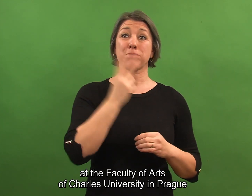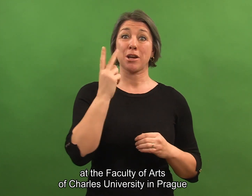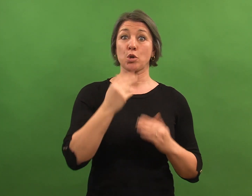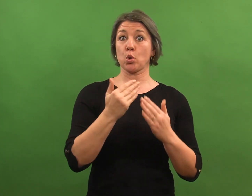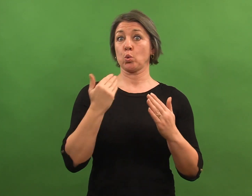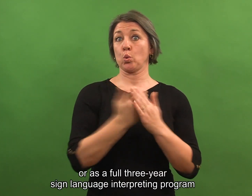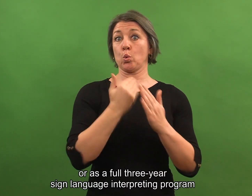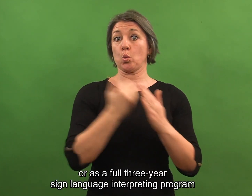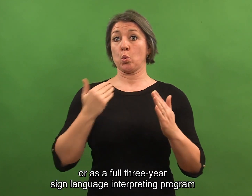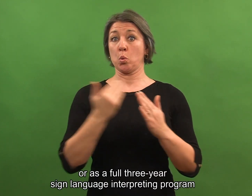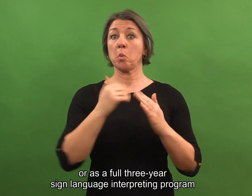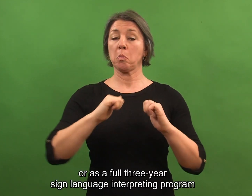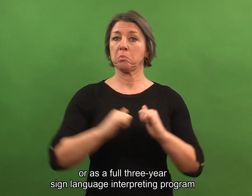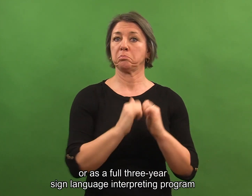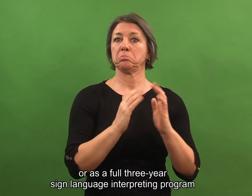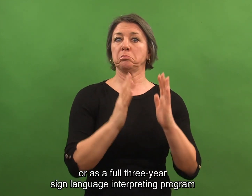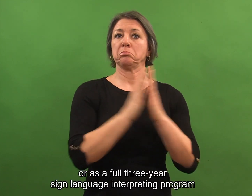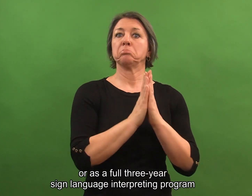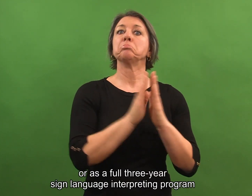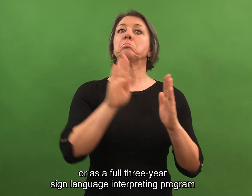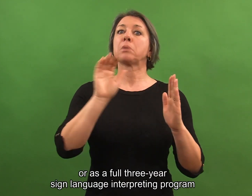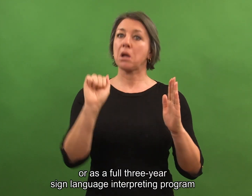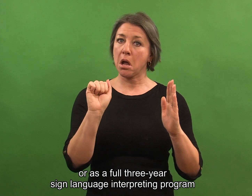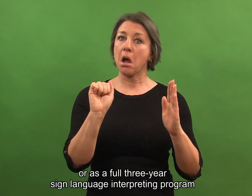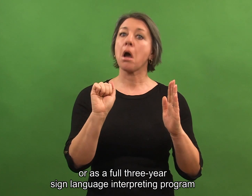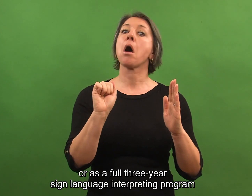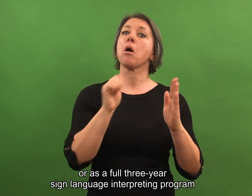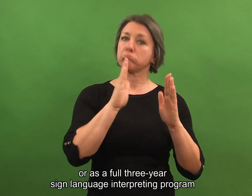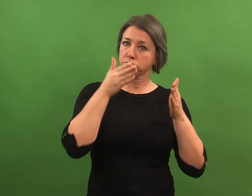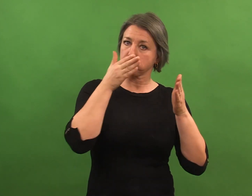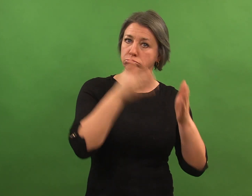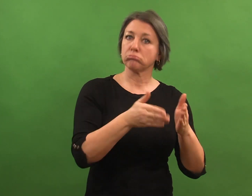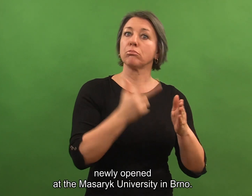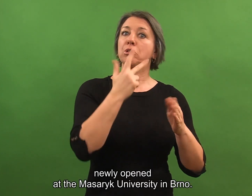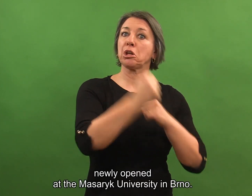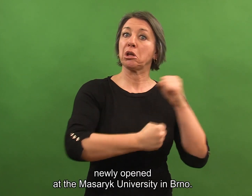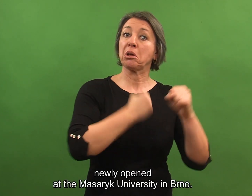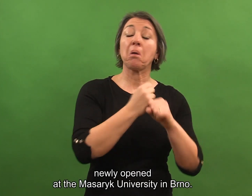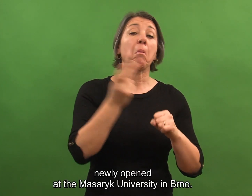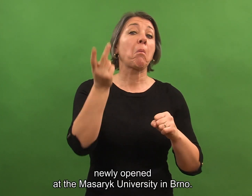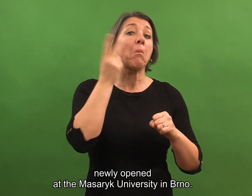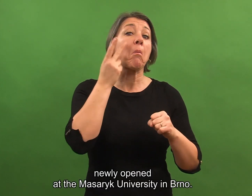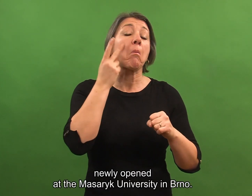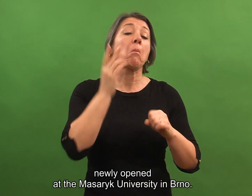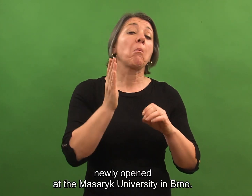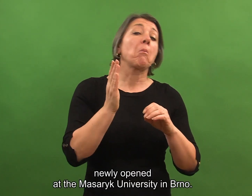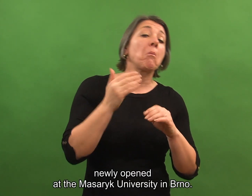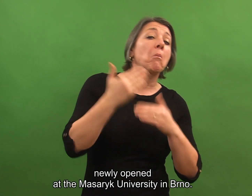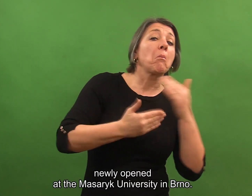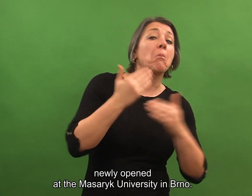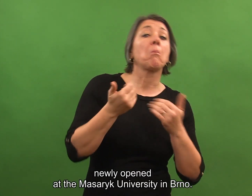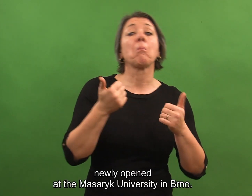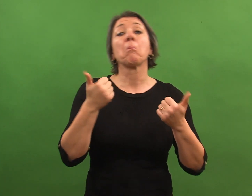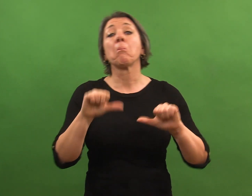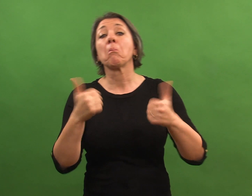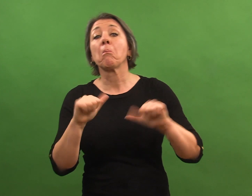las clases en estudios para sordos en la Universidad Charles en Praga o bien como un programa